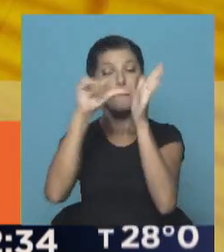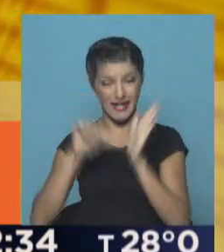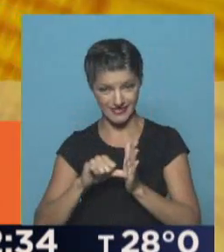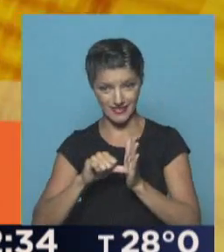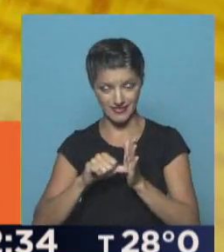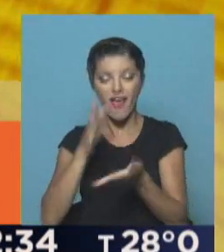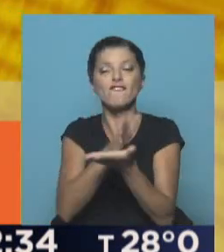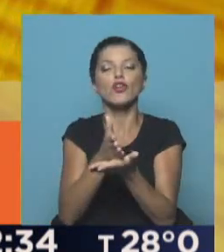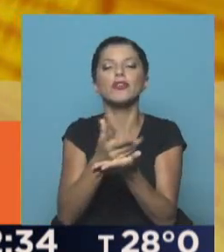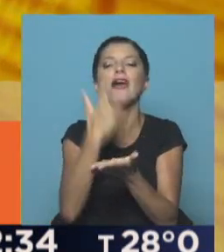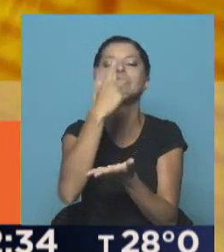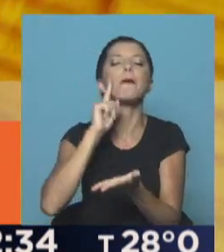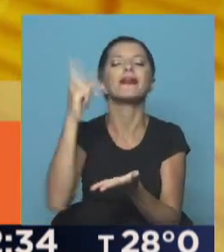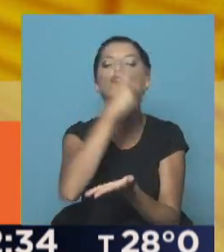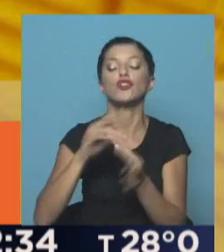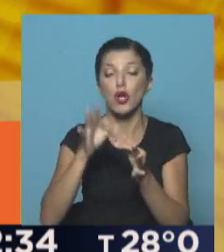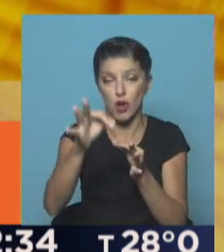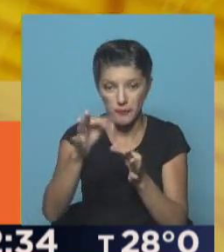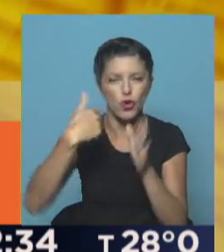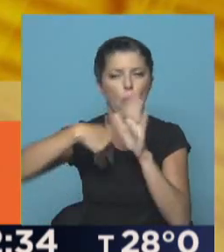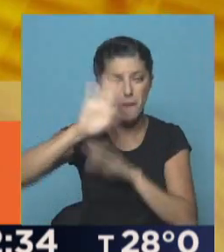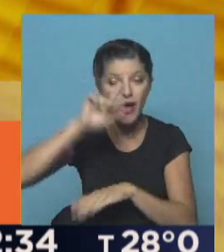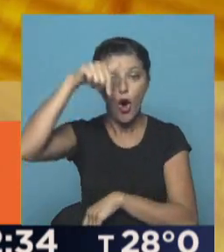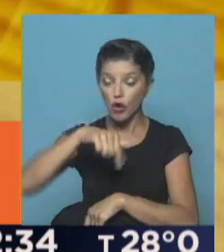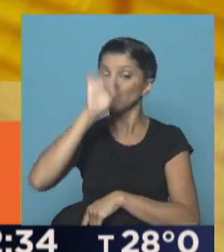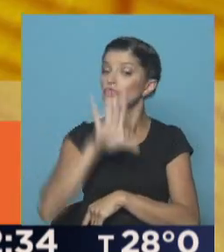de 3.200 kilómetros y en la actualidad